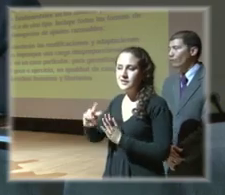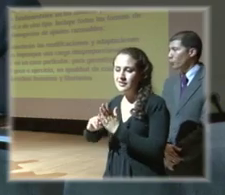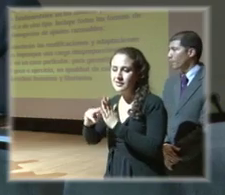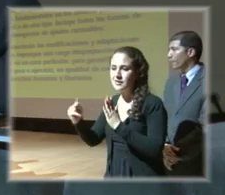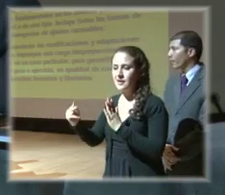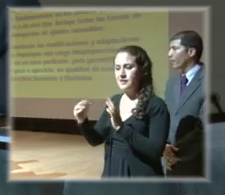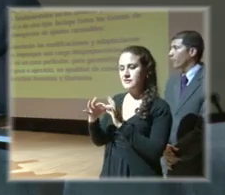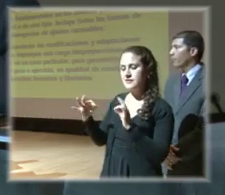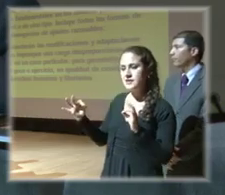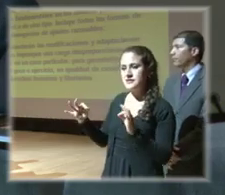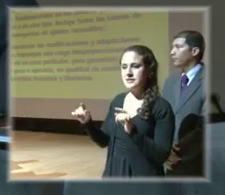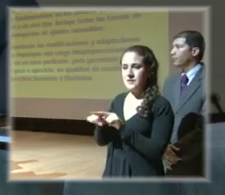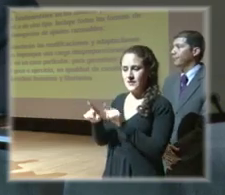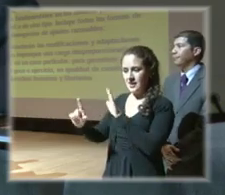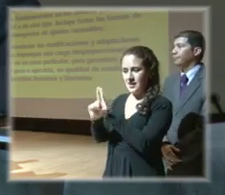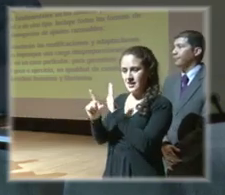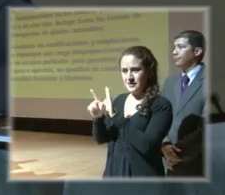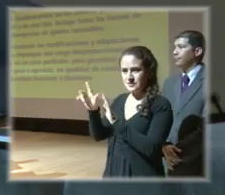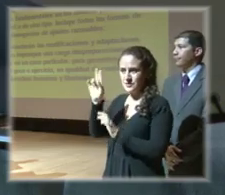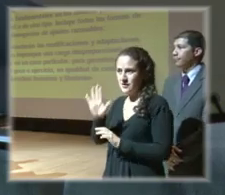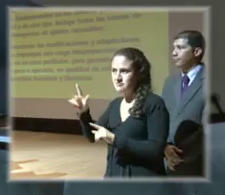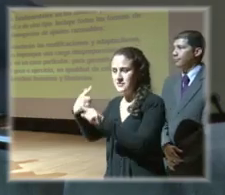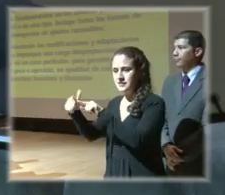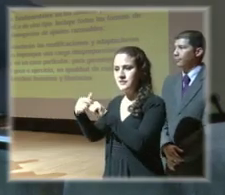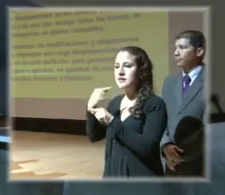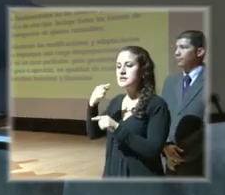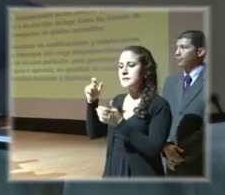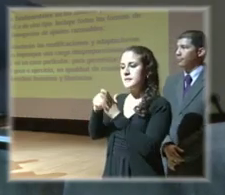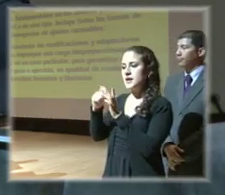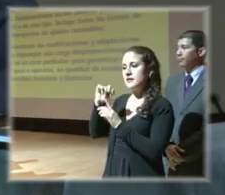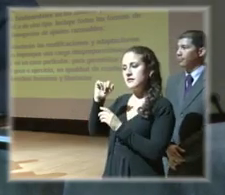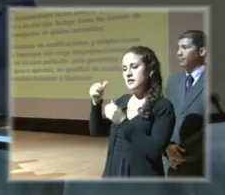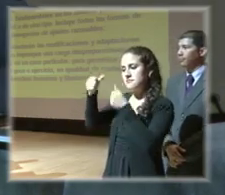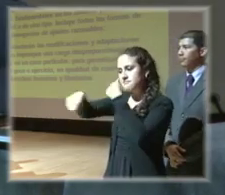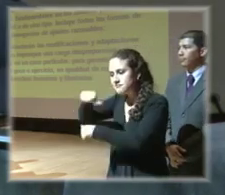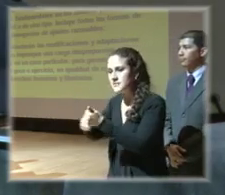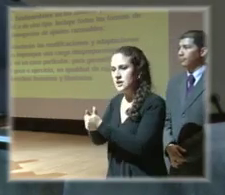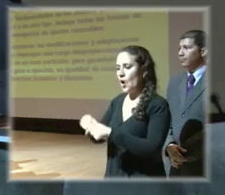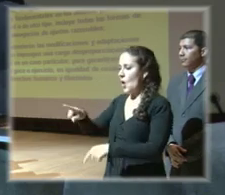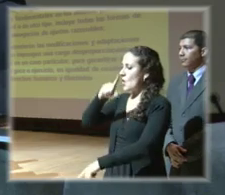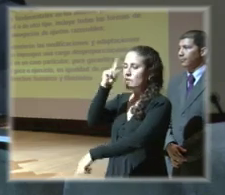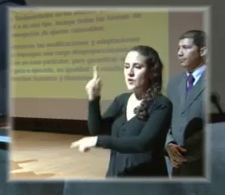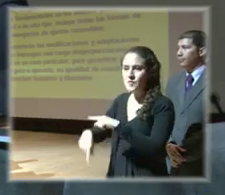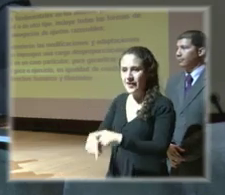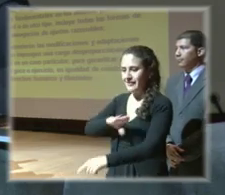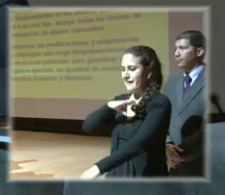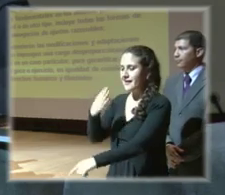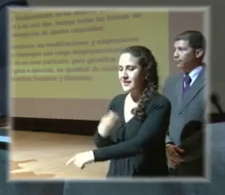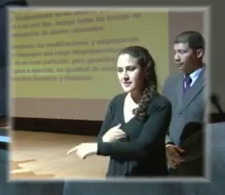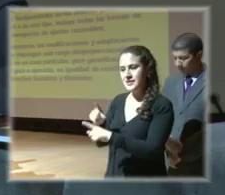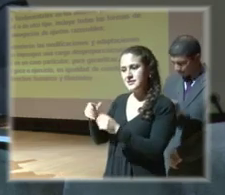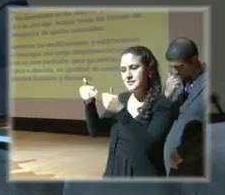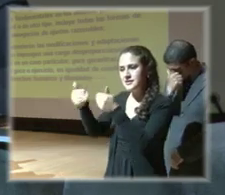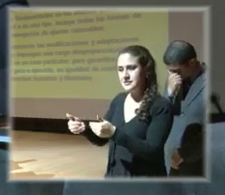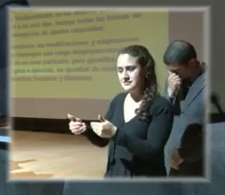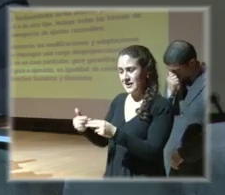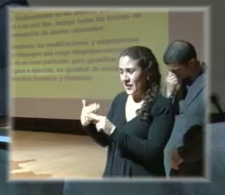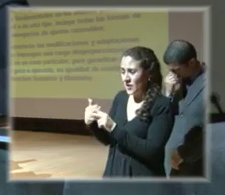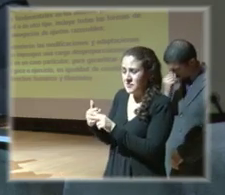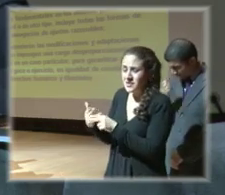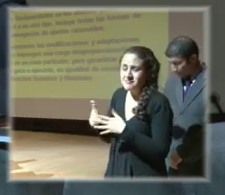algunas legislaciones locales que hablan de interdictos, que hablan de incapaces, que hablan de personas con discapacidad. No importa el